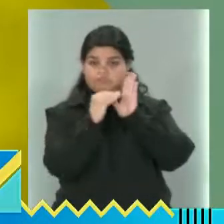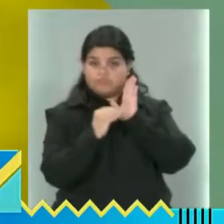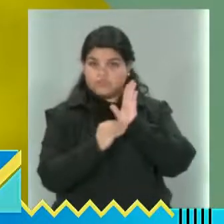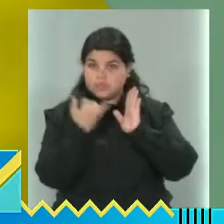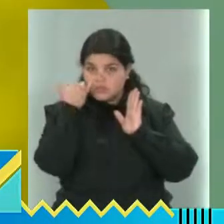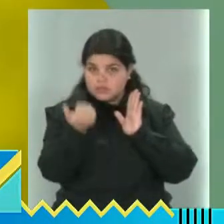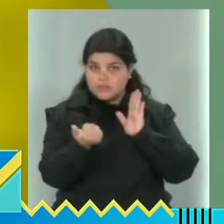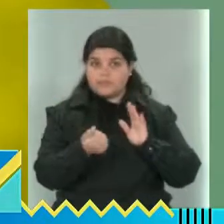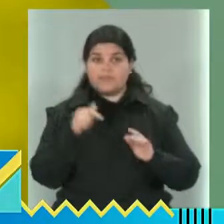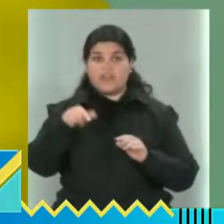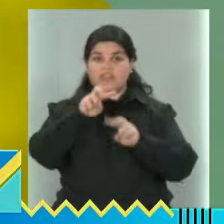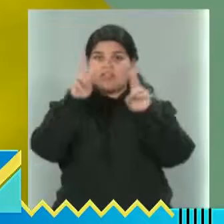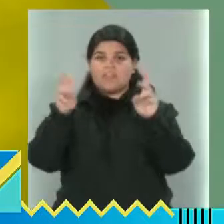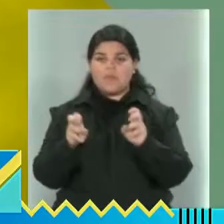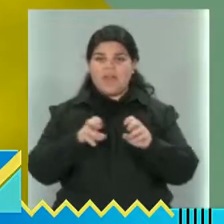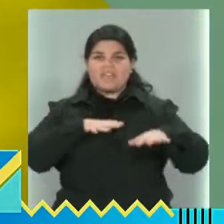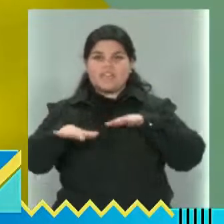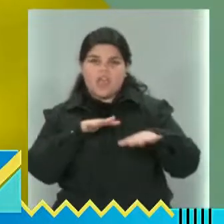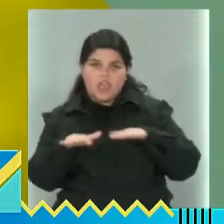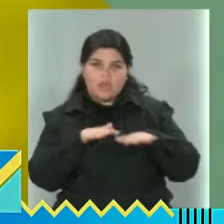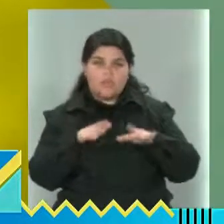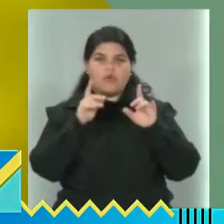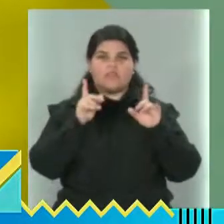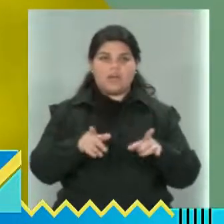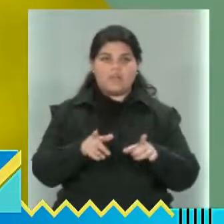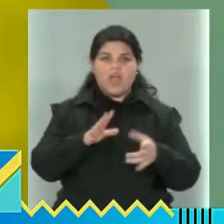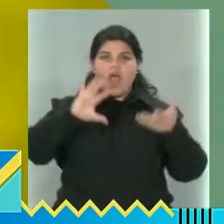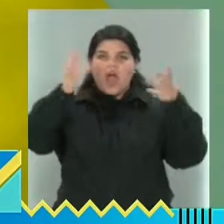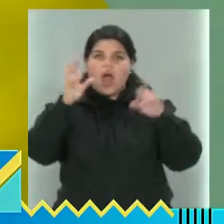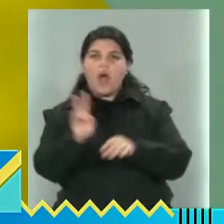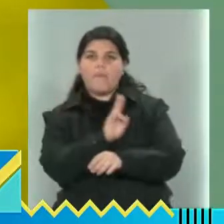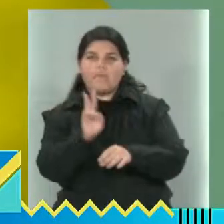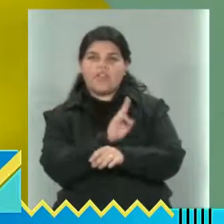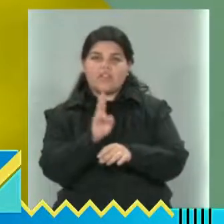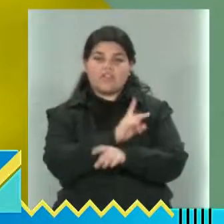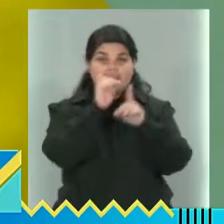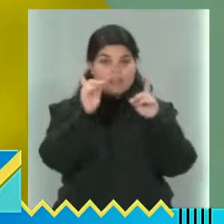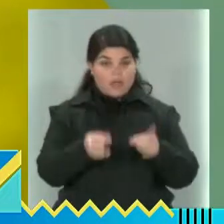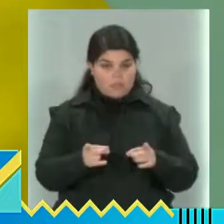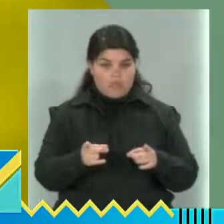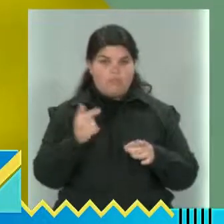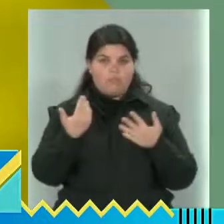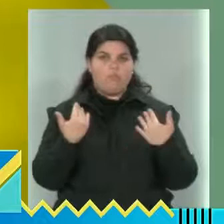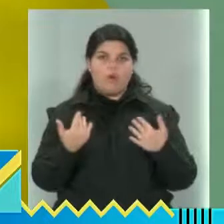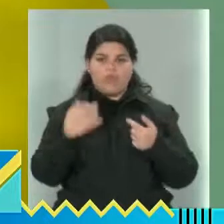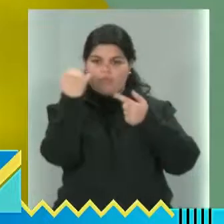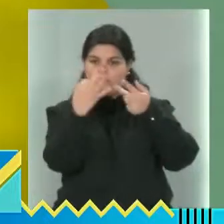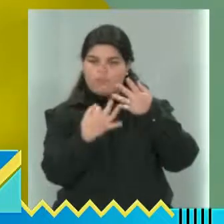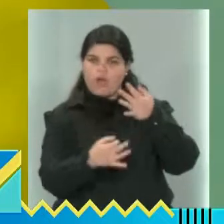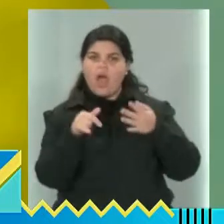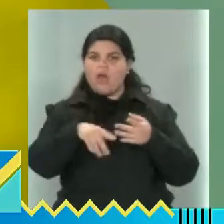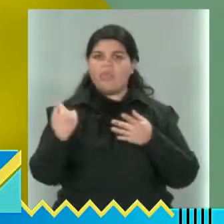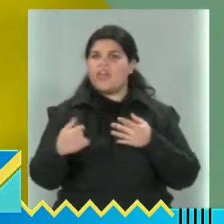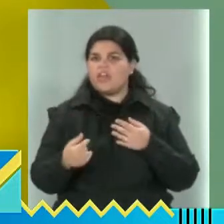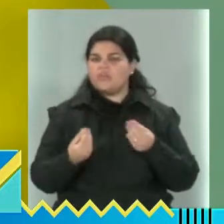porque lo que tenía que ver con sismicidad, lo que tenía que ver con la protección ambiental y por supuesto pudimos poner sobre la mesa distintos parecidos lo que tiene que ver